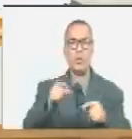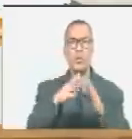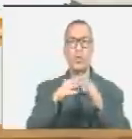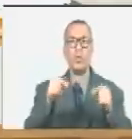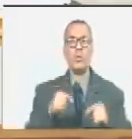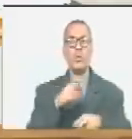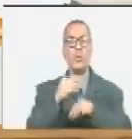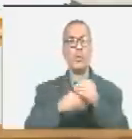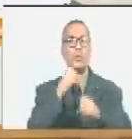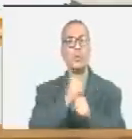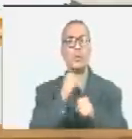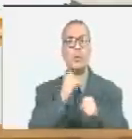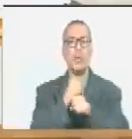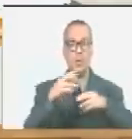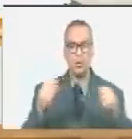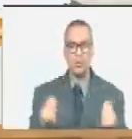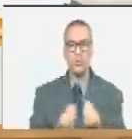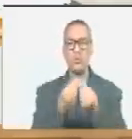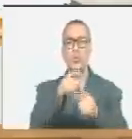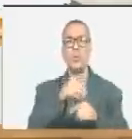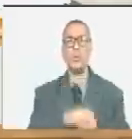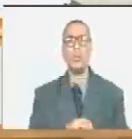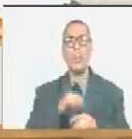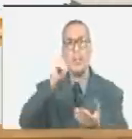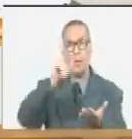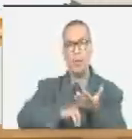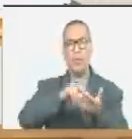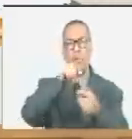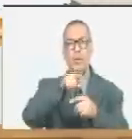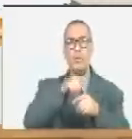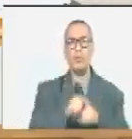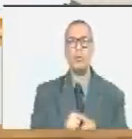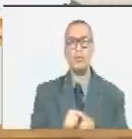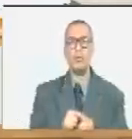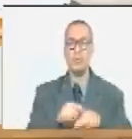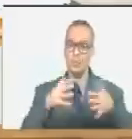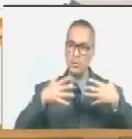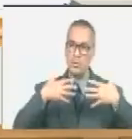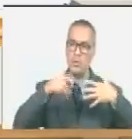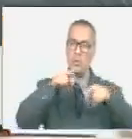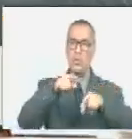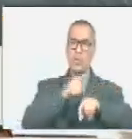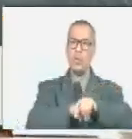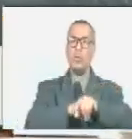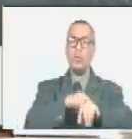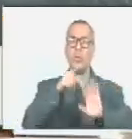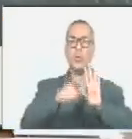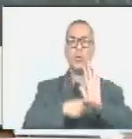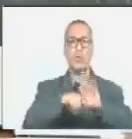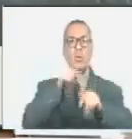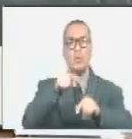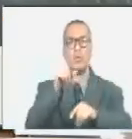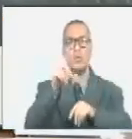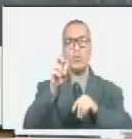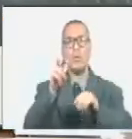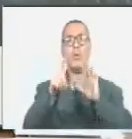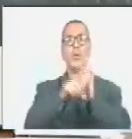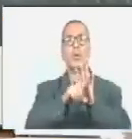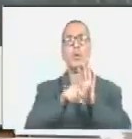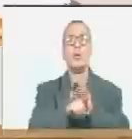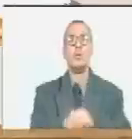todos hemos trabajado de manera conjunta para aprobar con la celeridad que el caso ameritaba esta ley. Yo